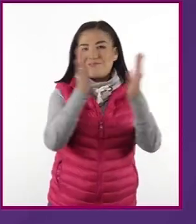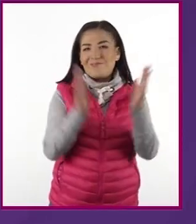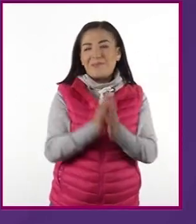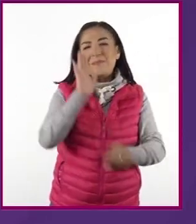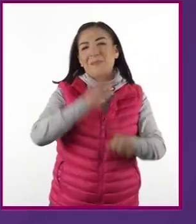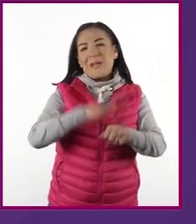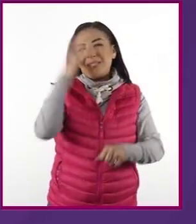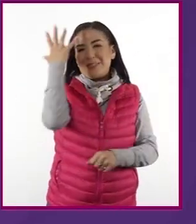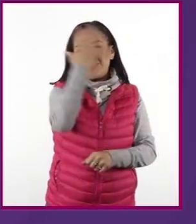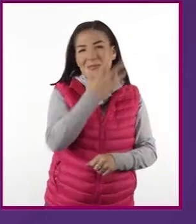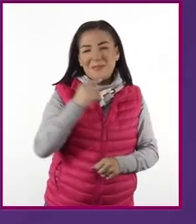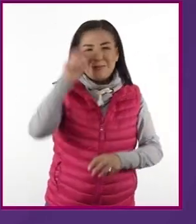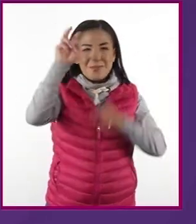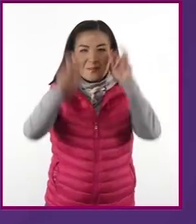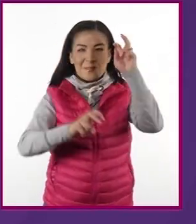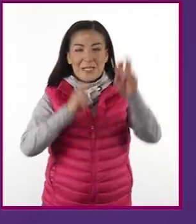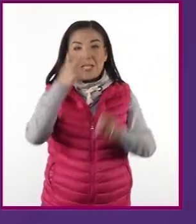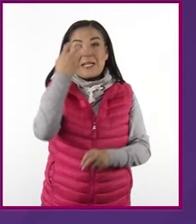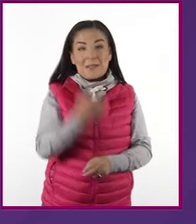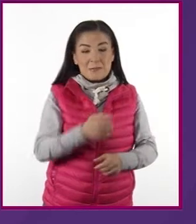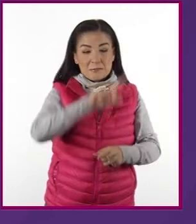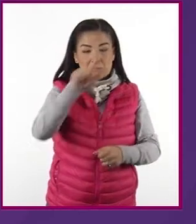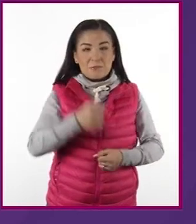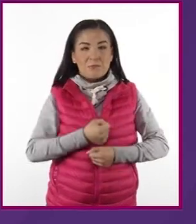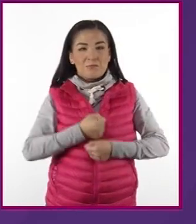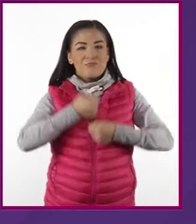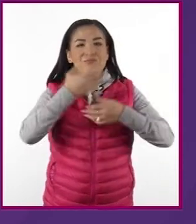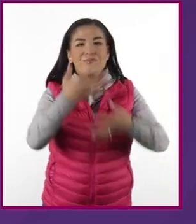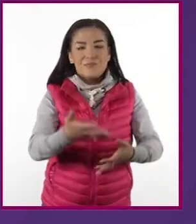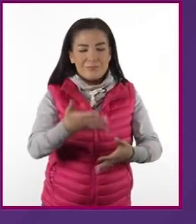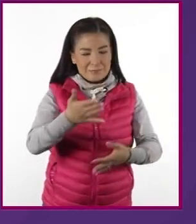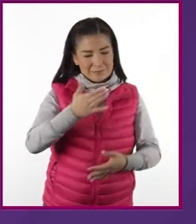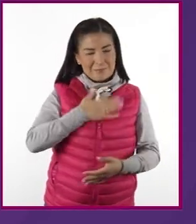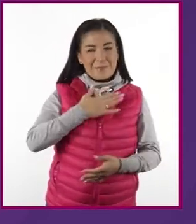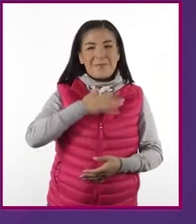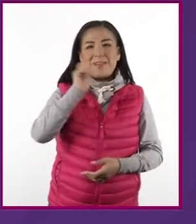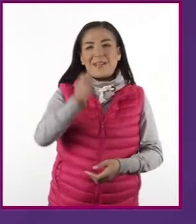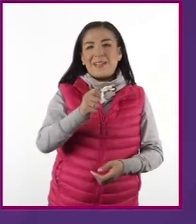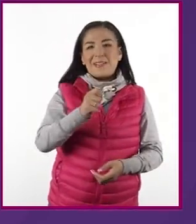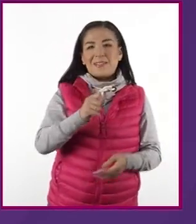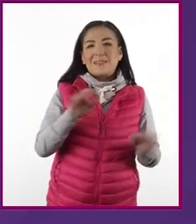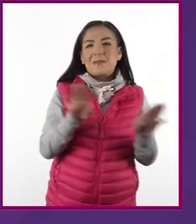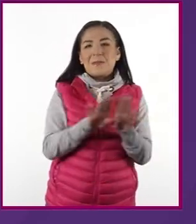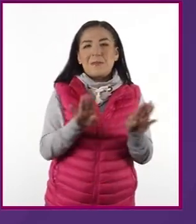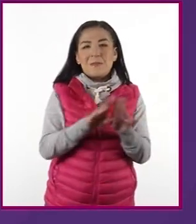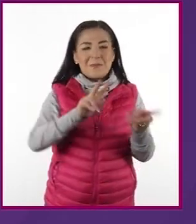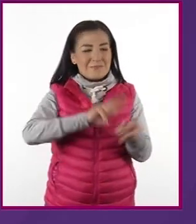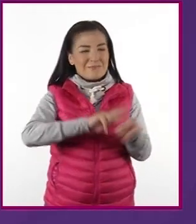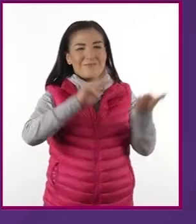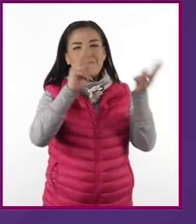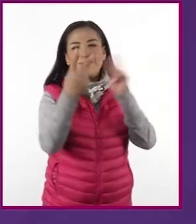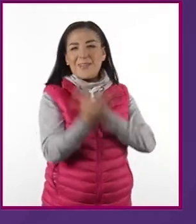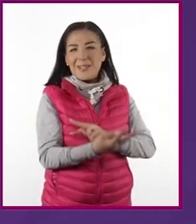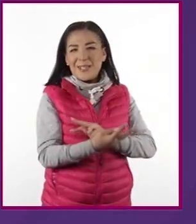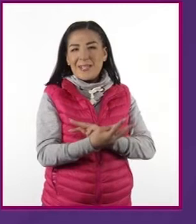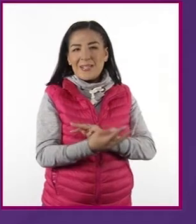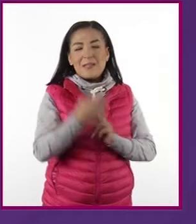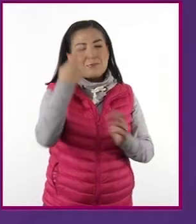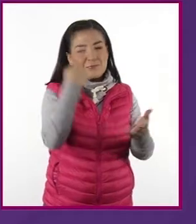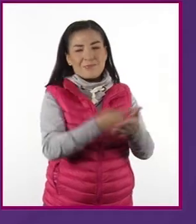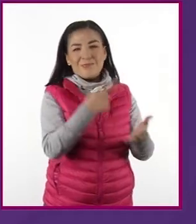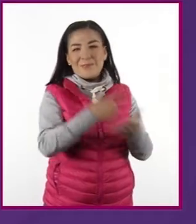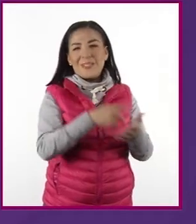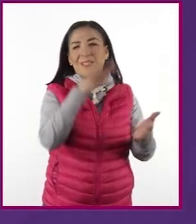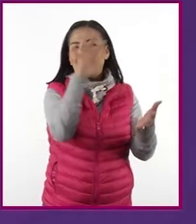emprenderla a nuestra propia manera en la intimidad de la lectura.